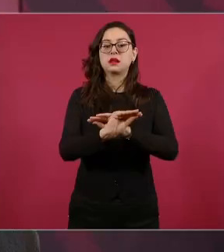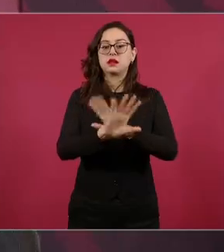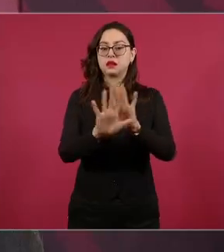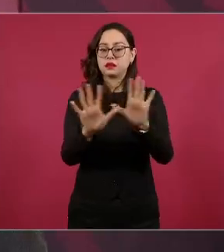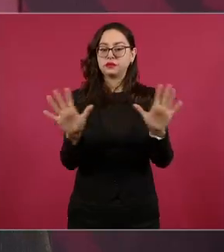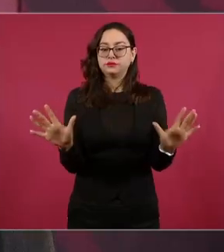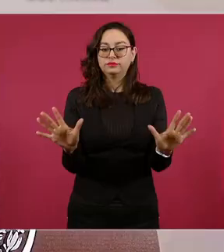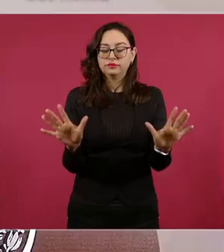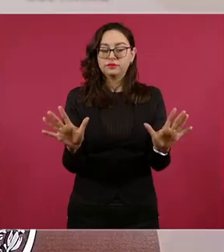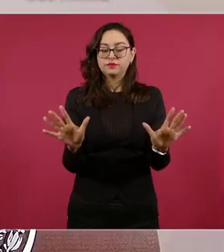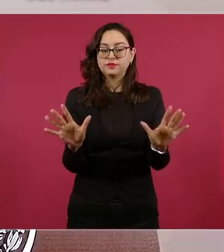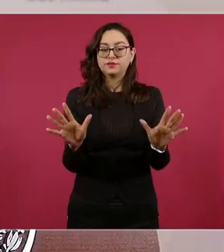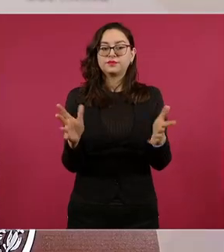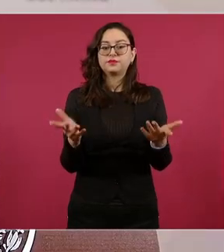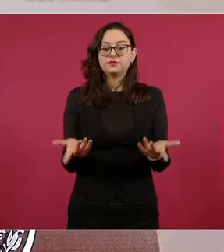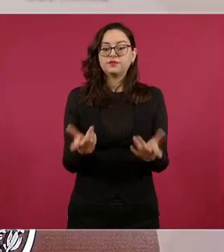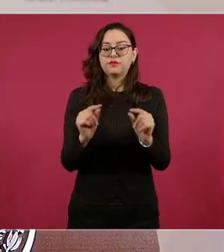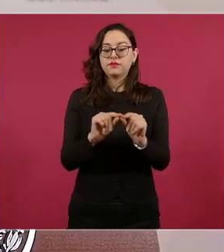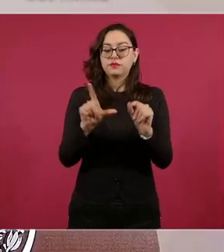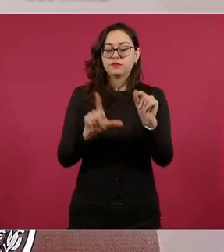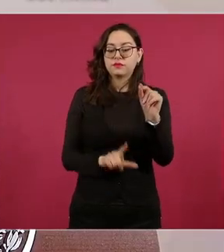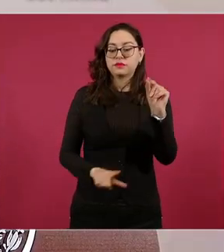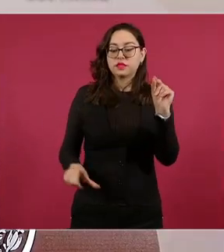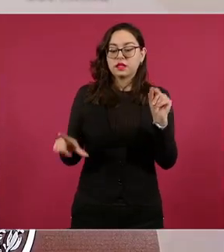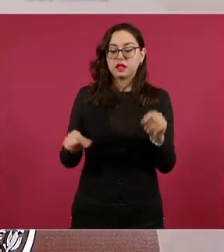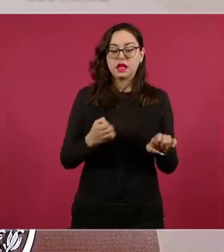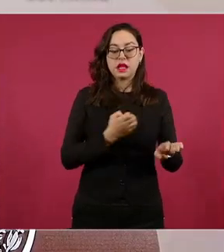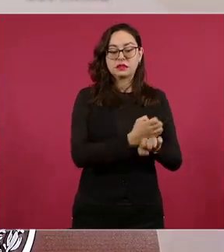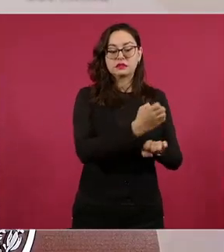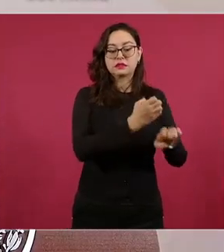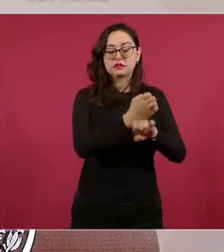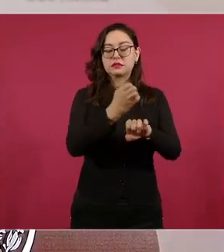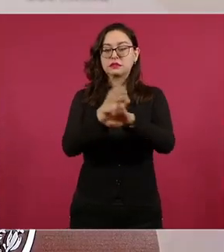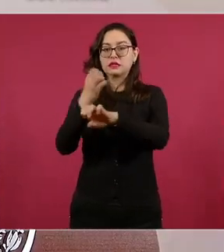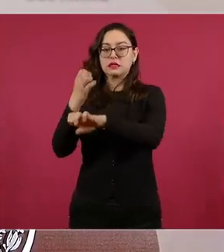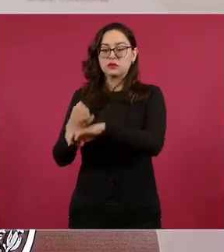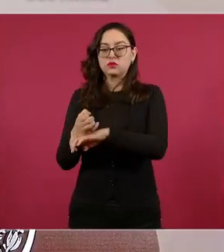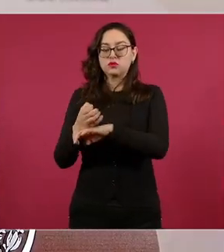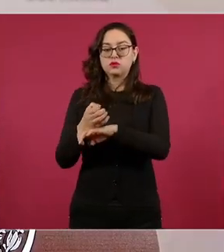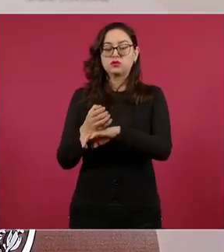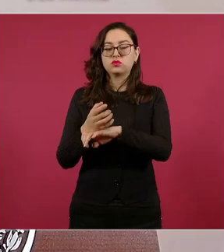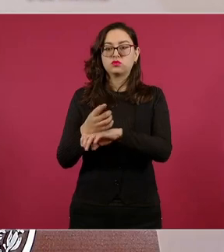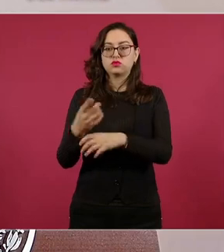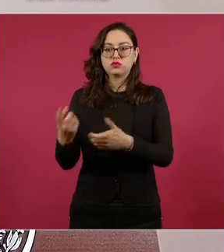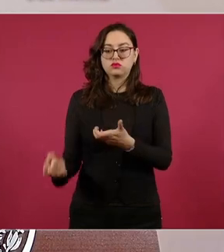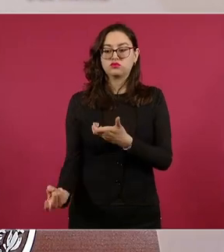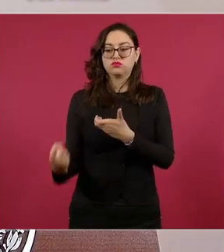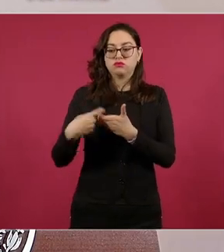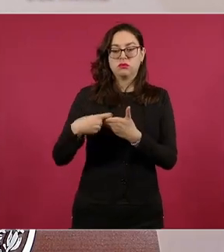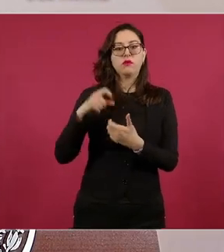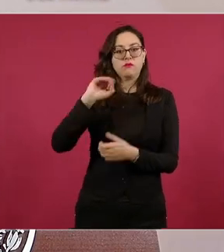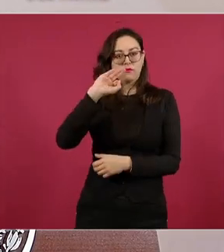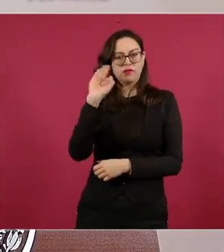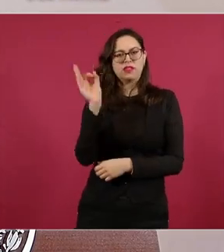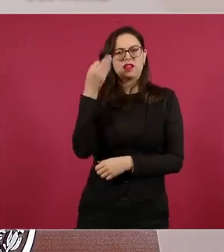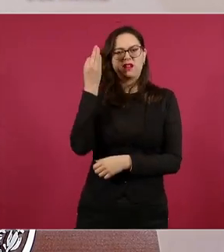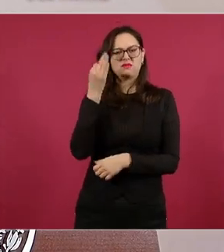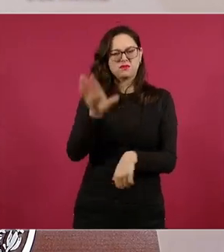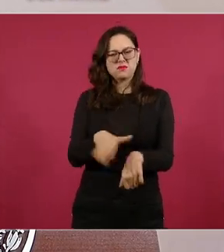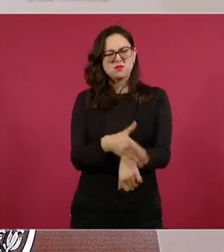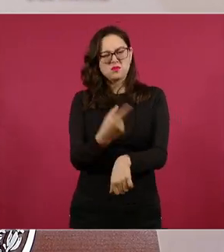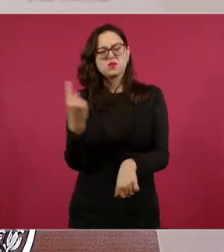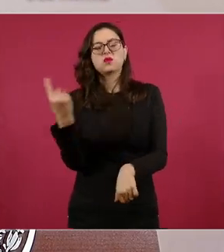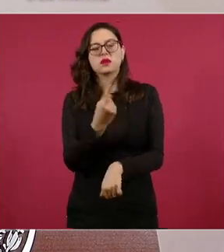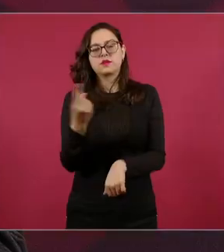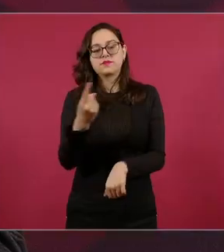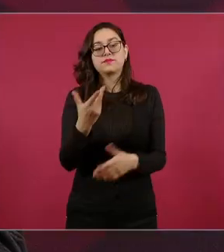hicieron en el periodo neoliberal fue descentralizar los servicios de salud pública,